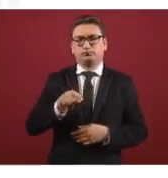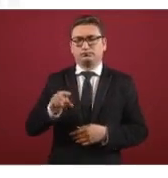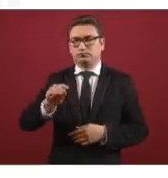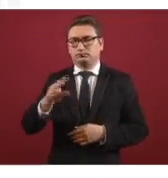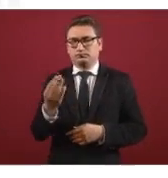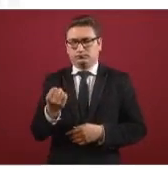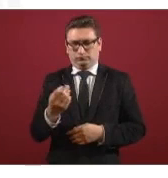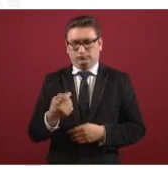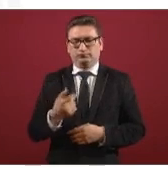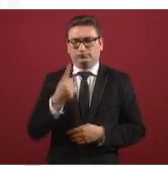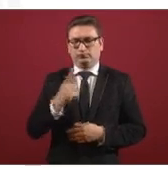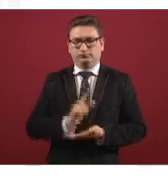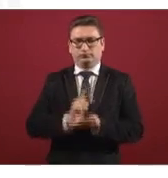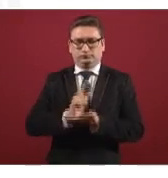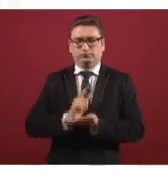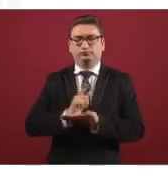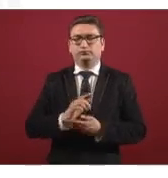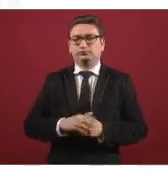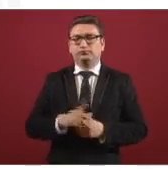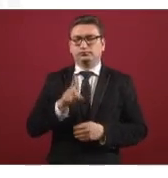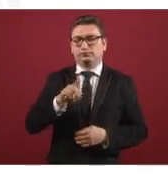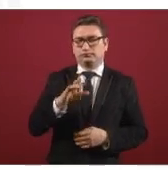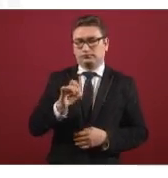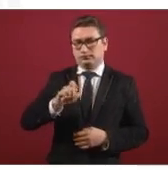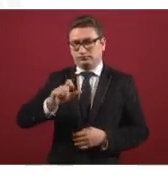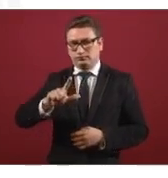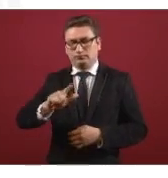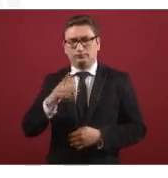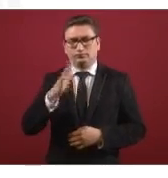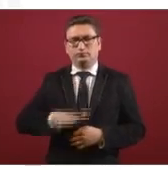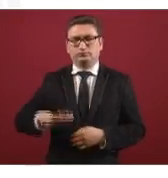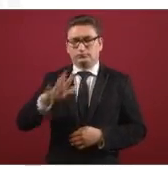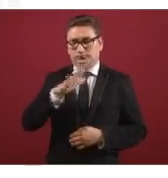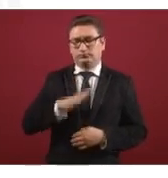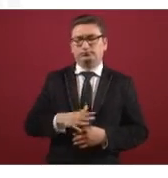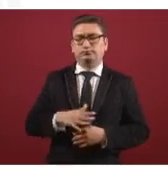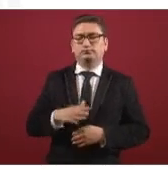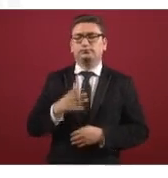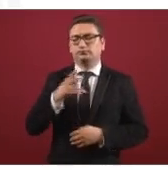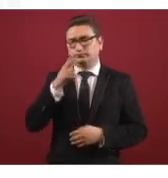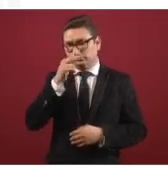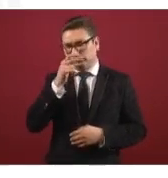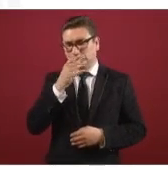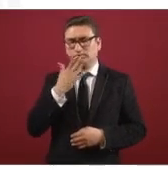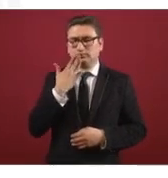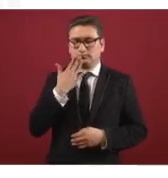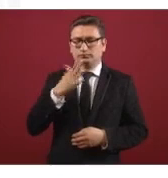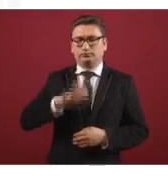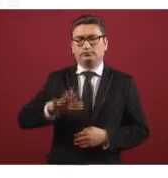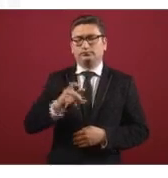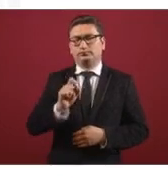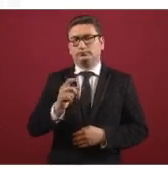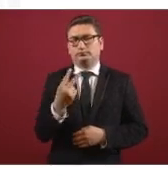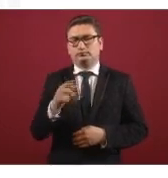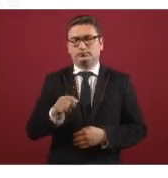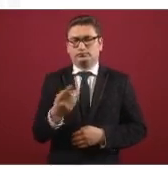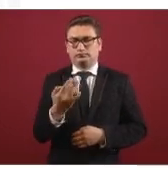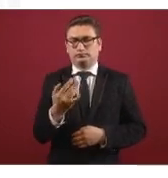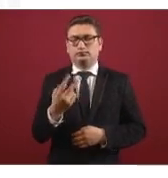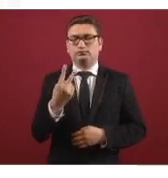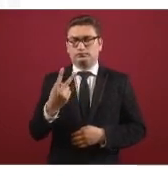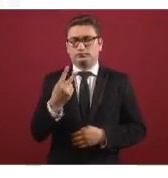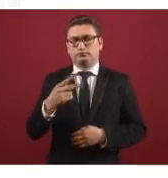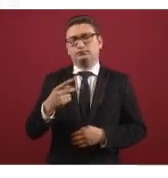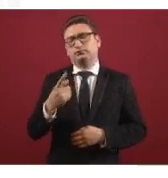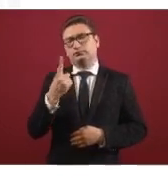Y en el diésel, Reforma Gasolinera en Hermosillo, Sonora, con un precio al público de 22 pesos 58 centavos por